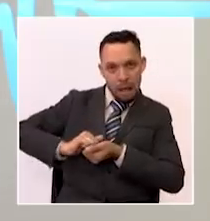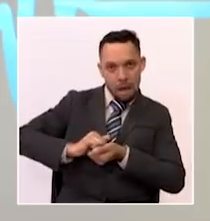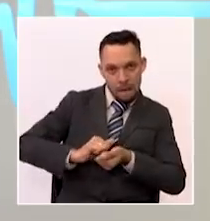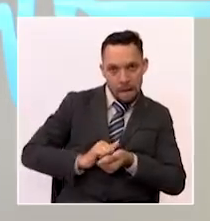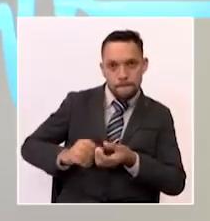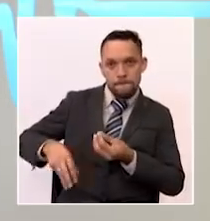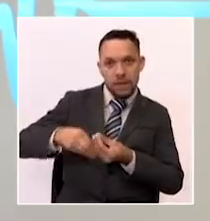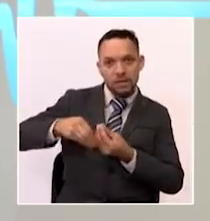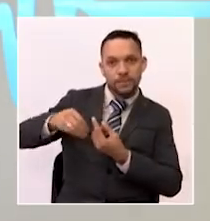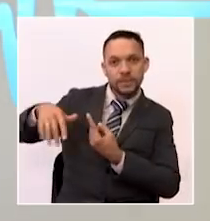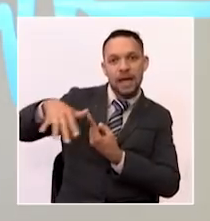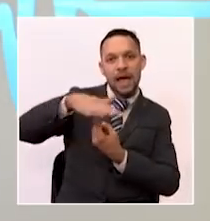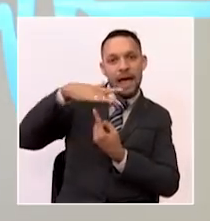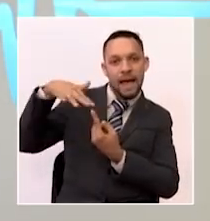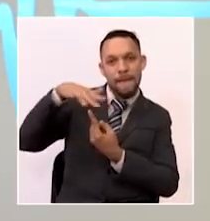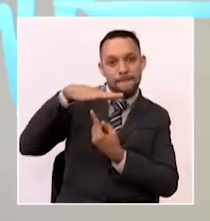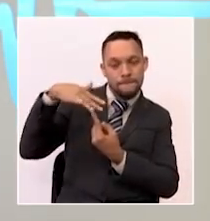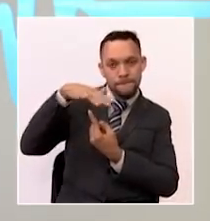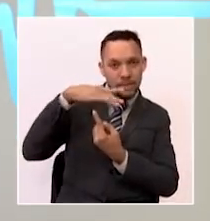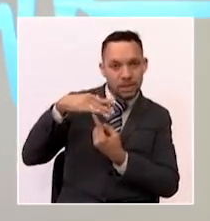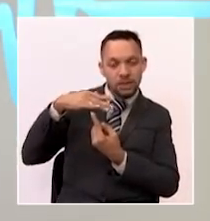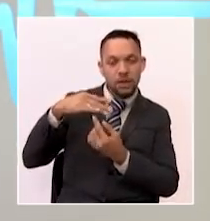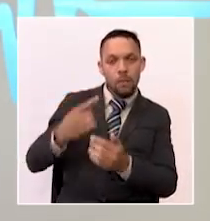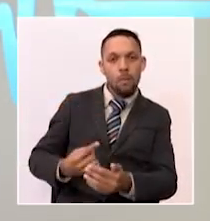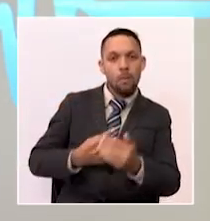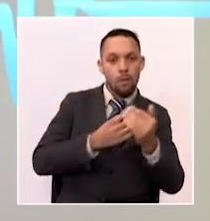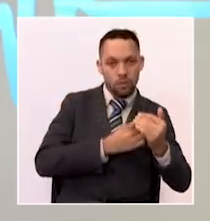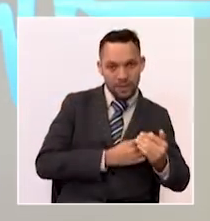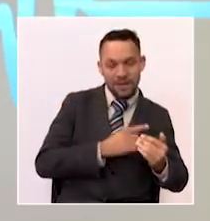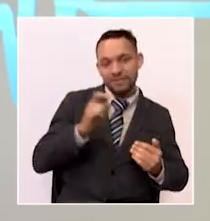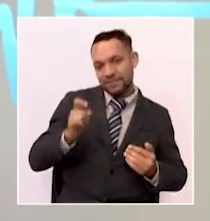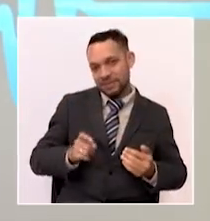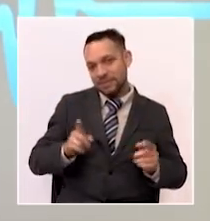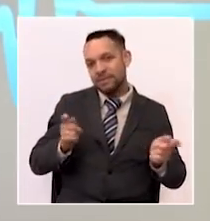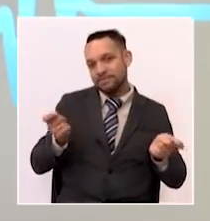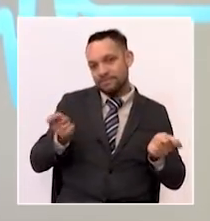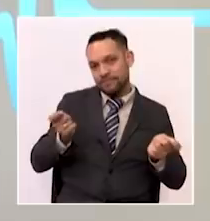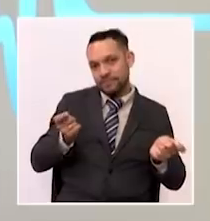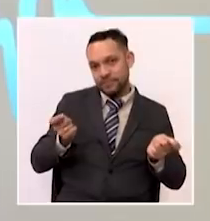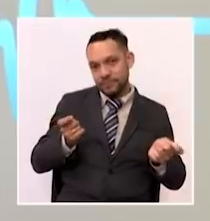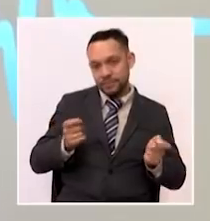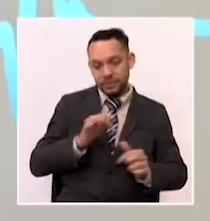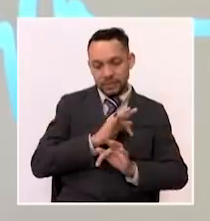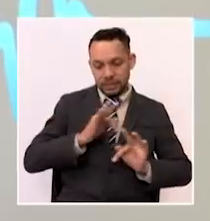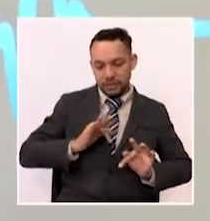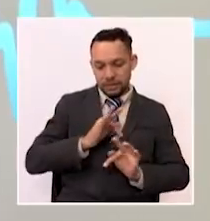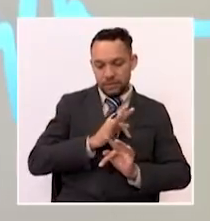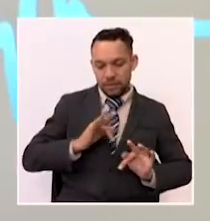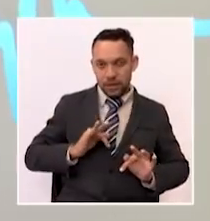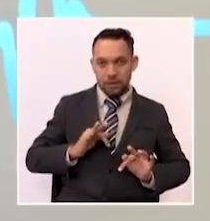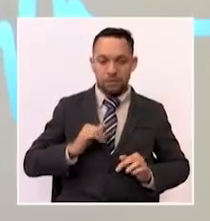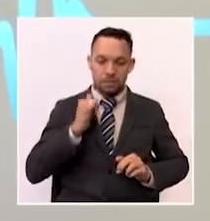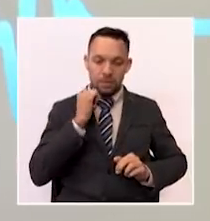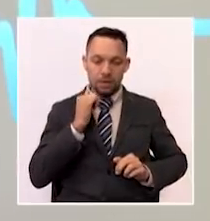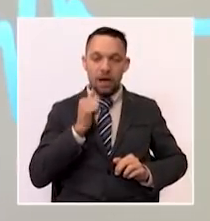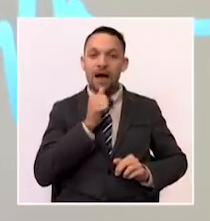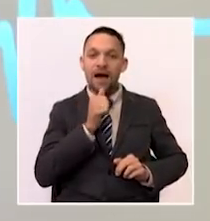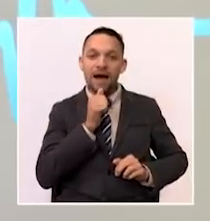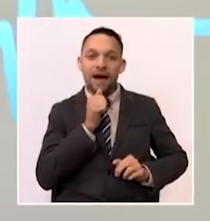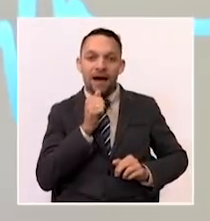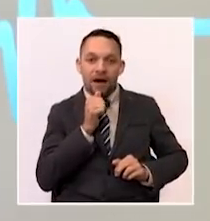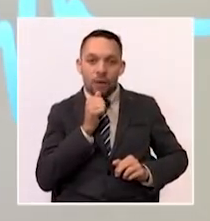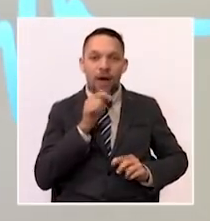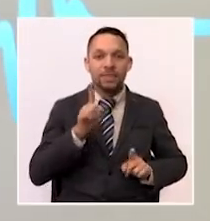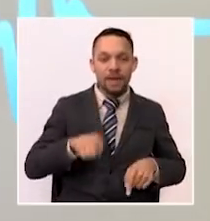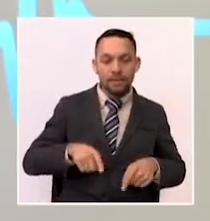ambiente. O sea que si yo tengo infecciones a repetición, el tratamiento ideal, fuera de lo que me tengo que hacer de mis cuidados íntimos, sería utilizar una copa